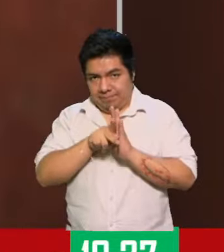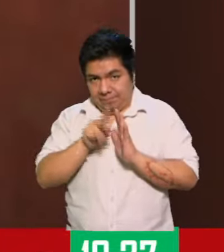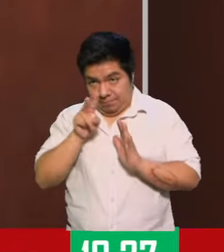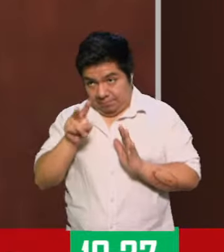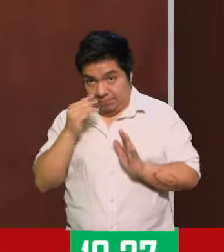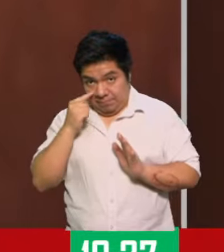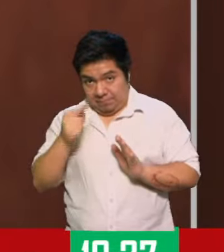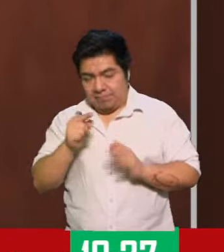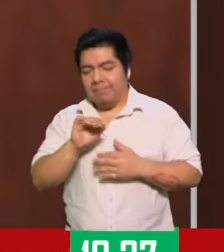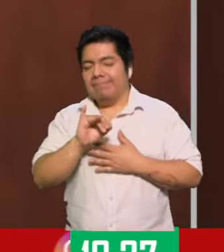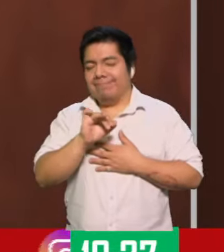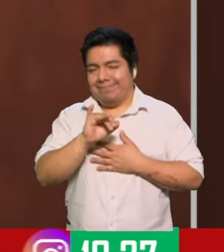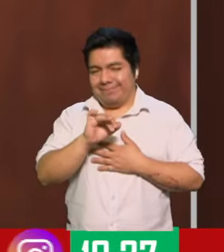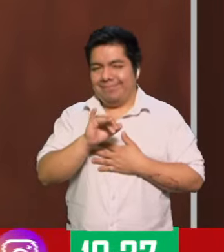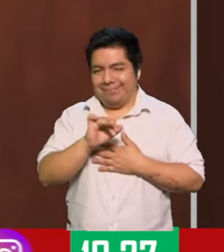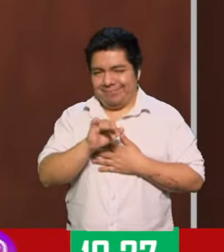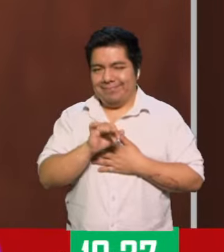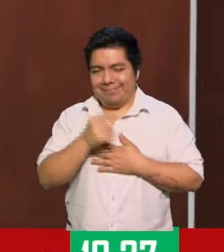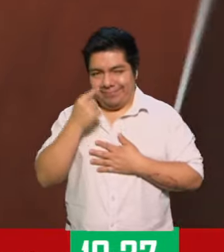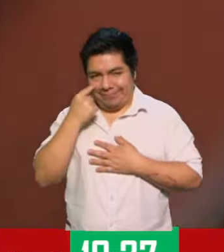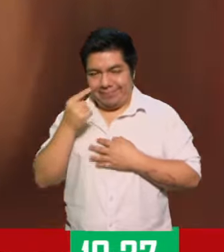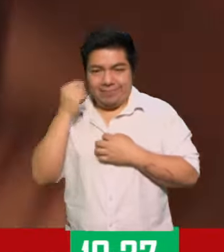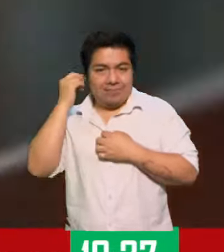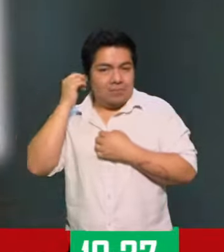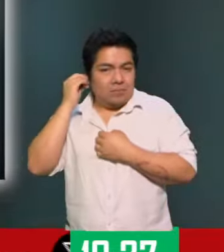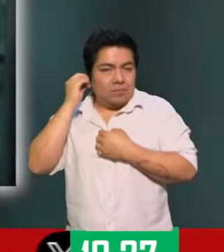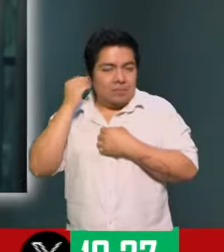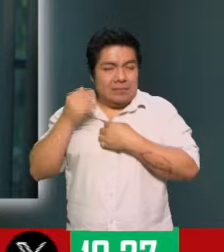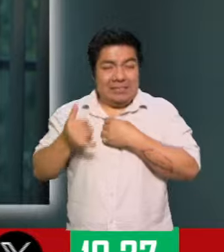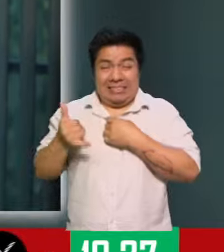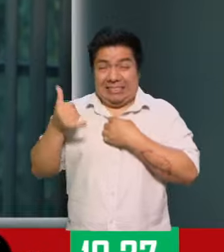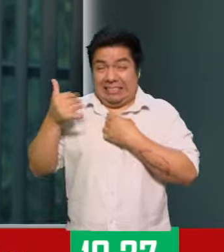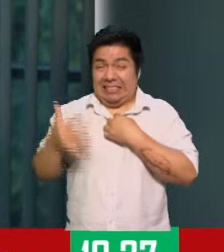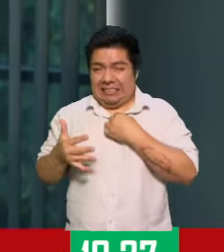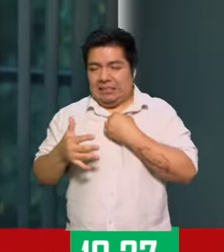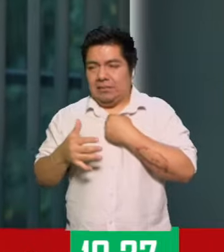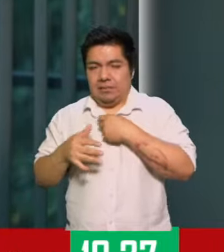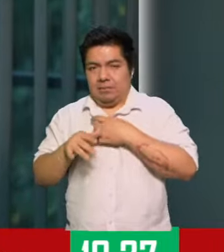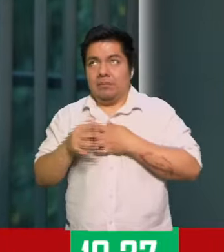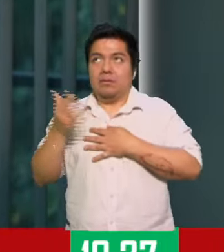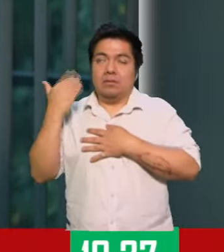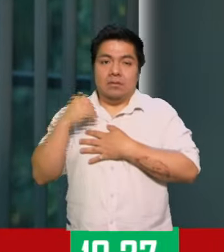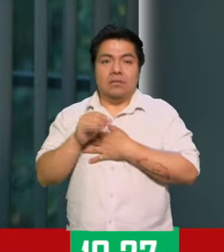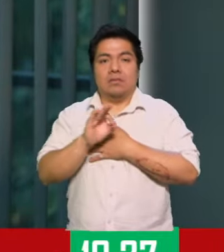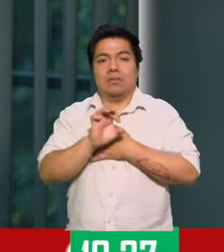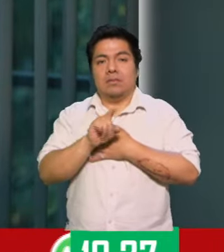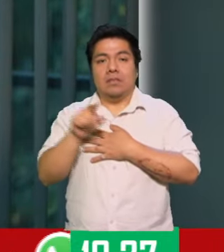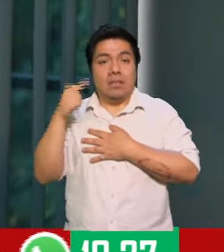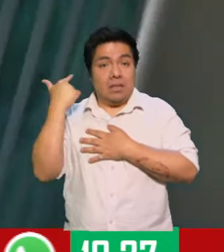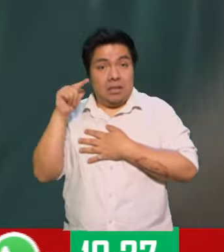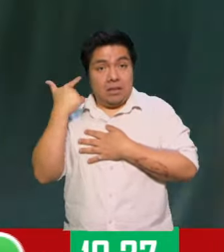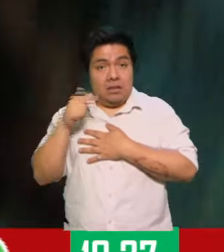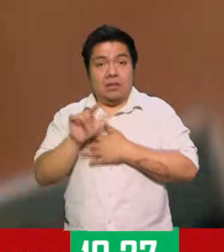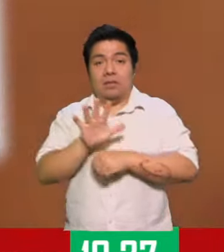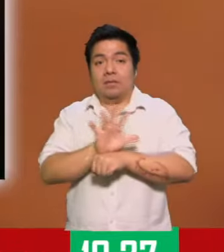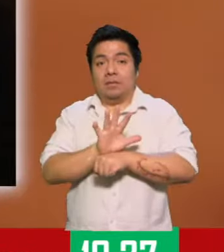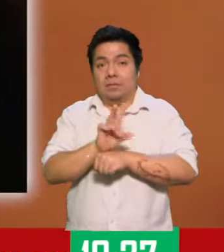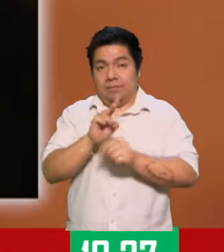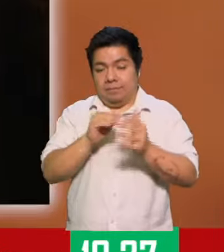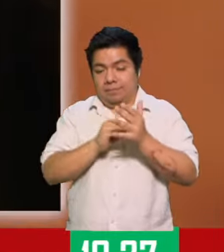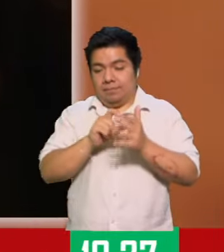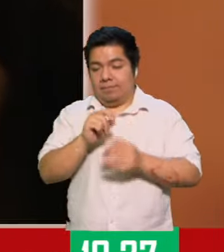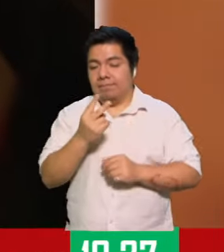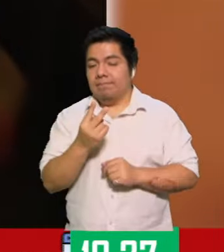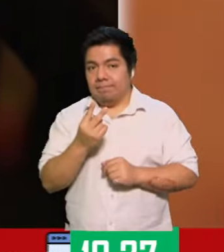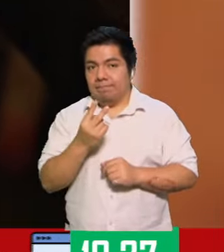sí la alcanzó a ver fíjate que hubo una parte ahí que muy dura que fue nosotros estrenamos en el festival de cine de Guadalajara en el 2022